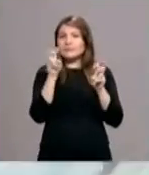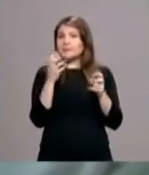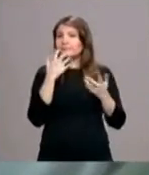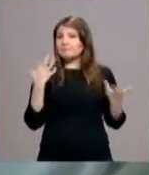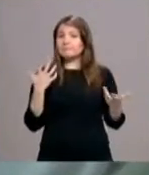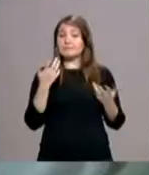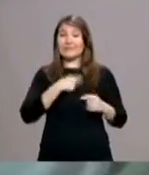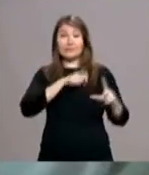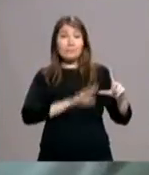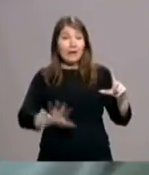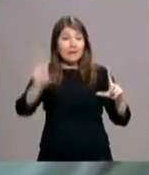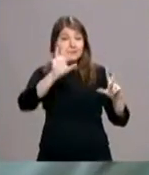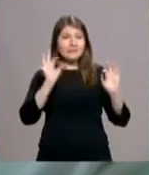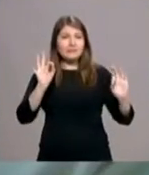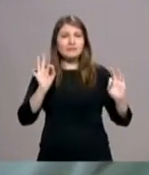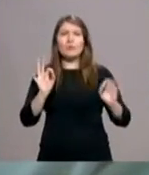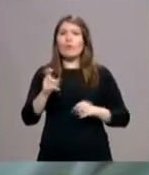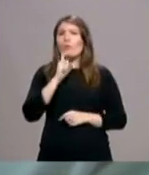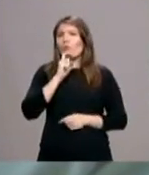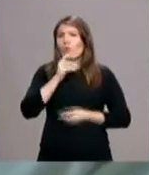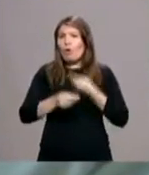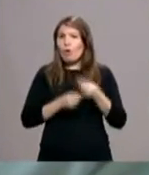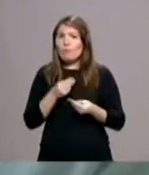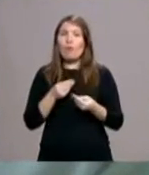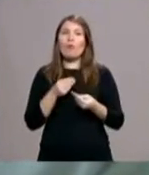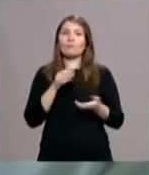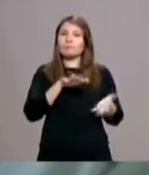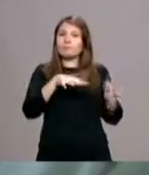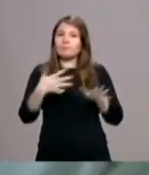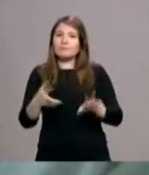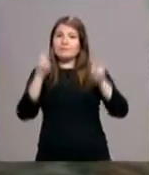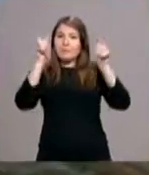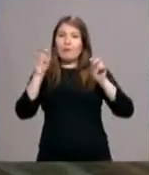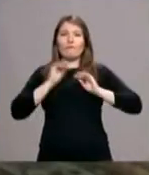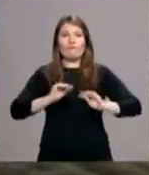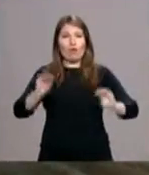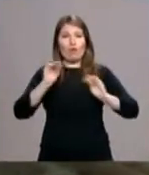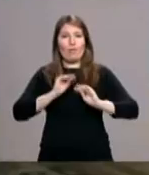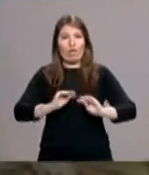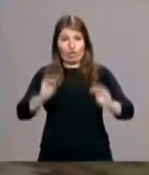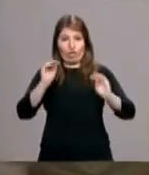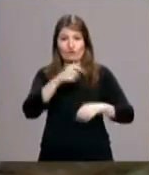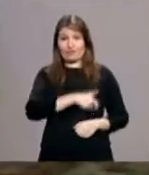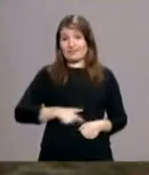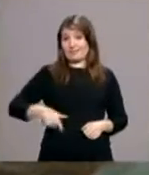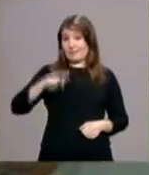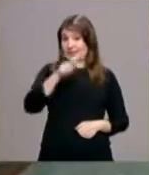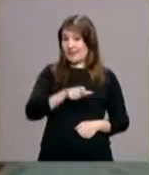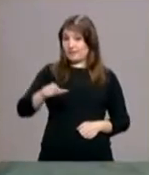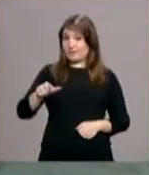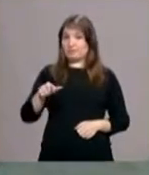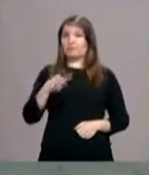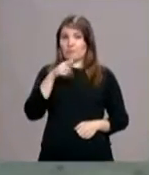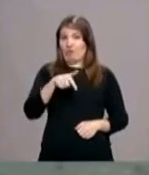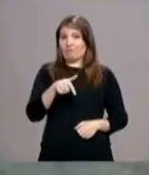a España la ratio fundamentalis sobre la formación de los seminaristas, seminaristas que